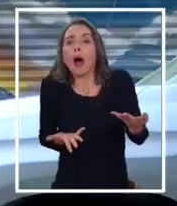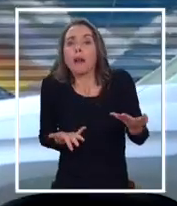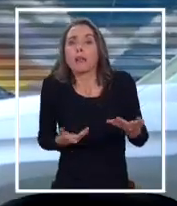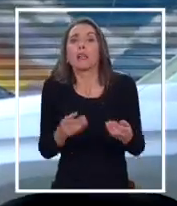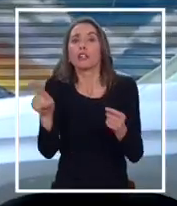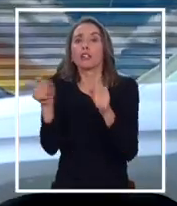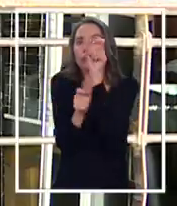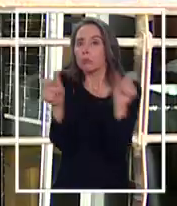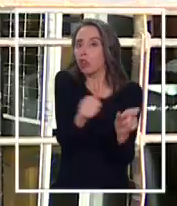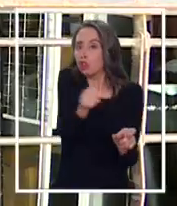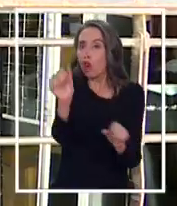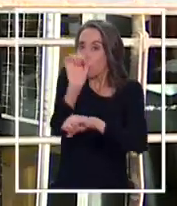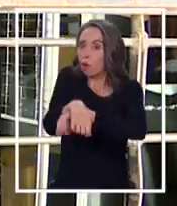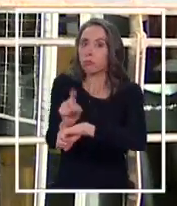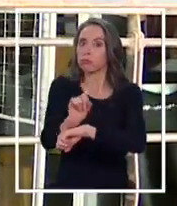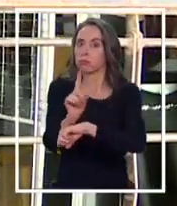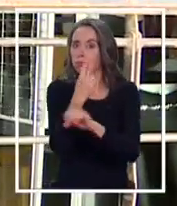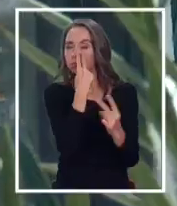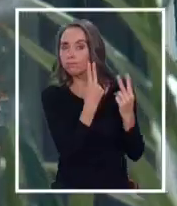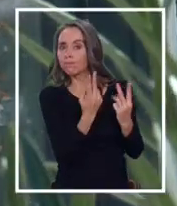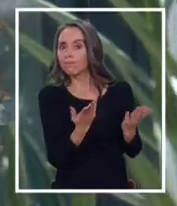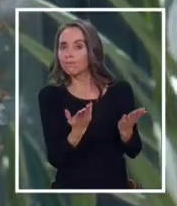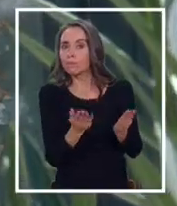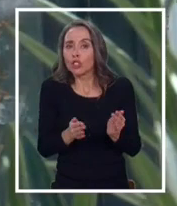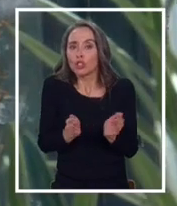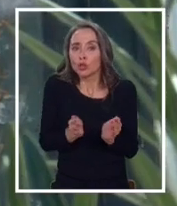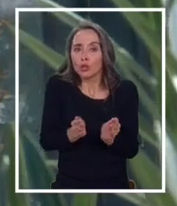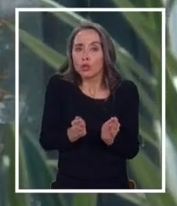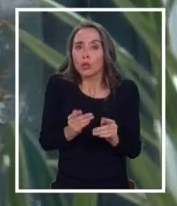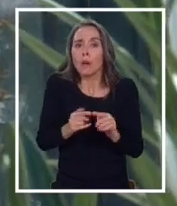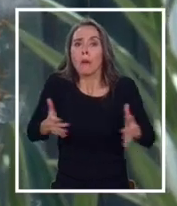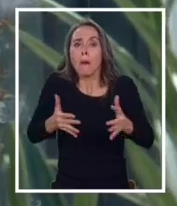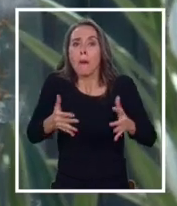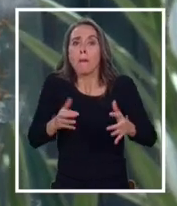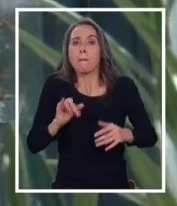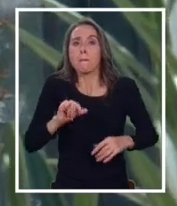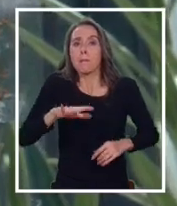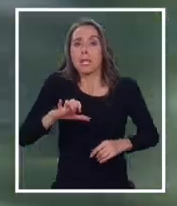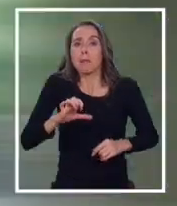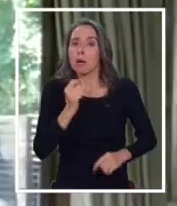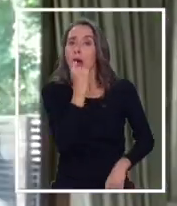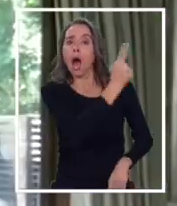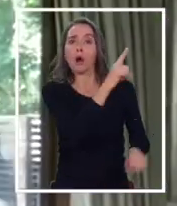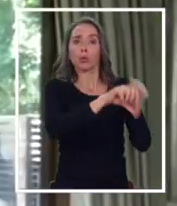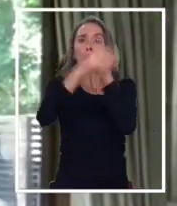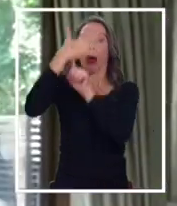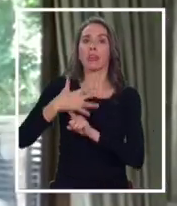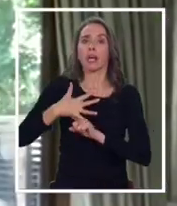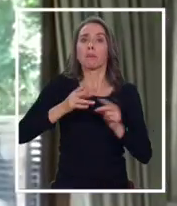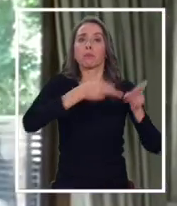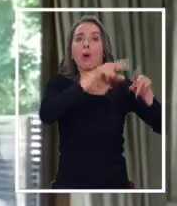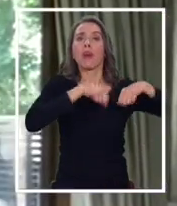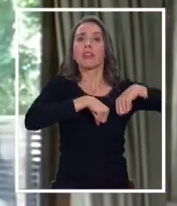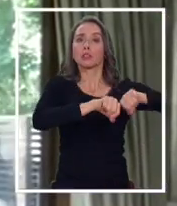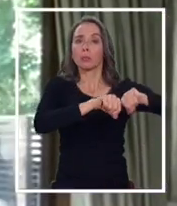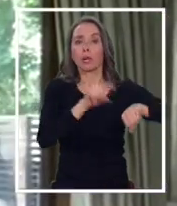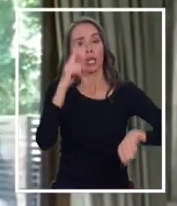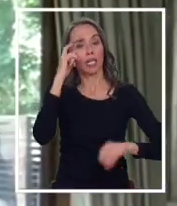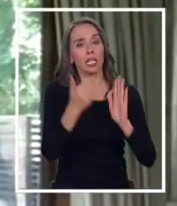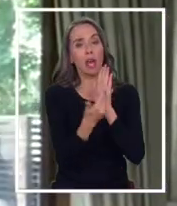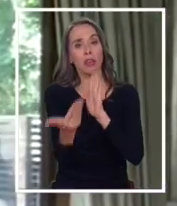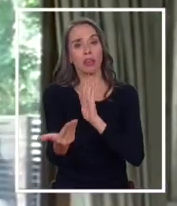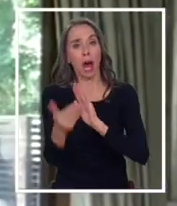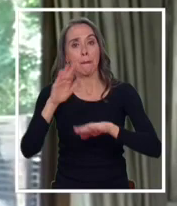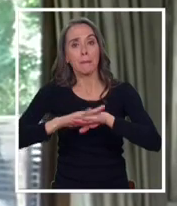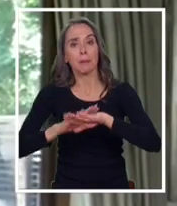dejar a todos conformes sobre todo a las pequeñas y medianas empresas que acusan discriminación creemos que se tiene que dar un permiso especial para los